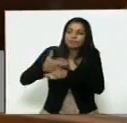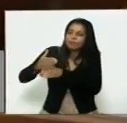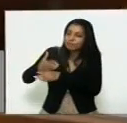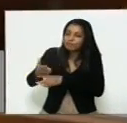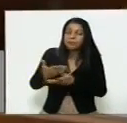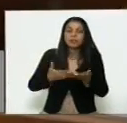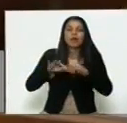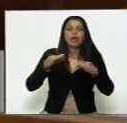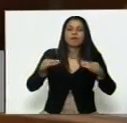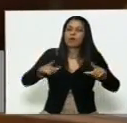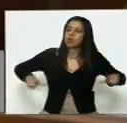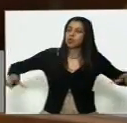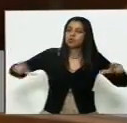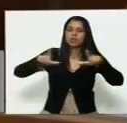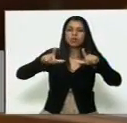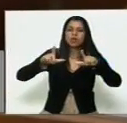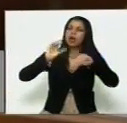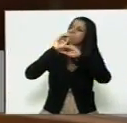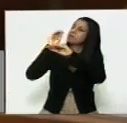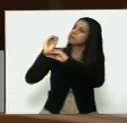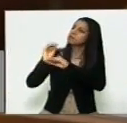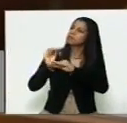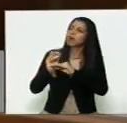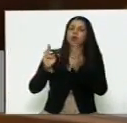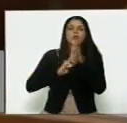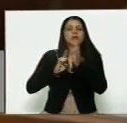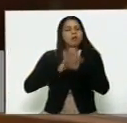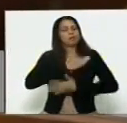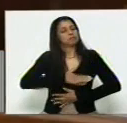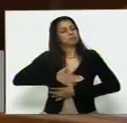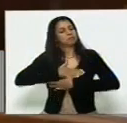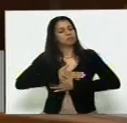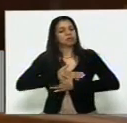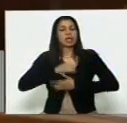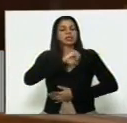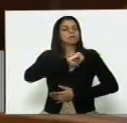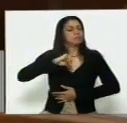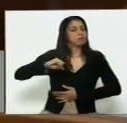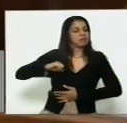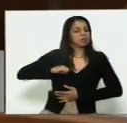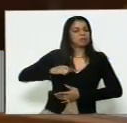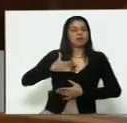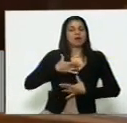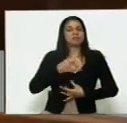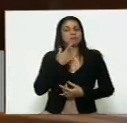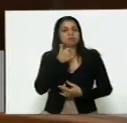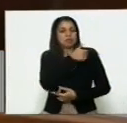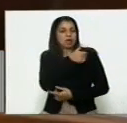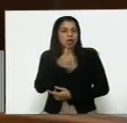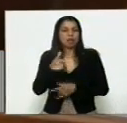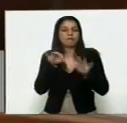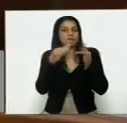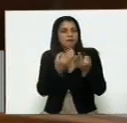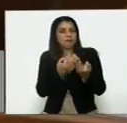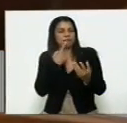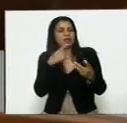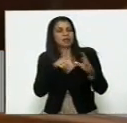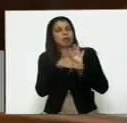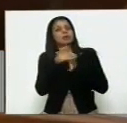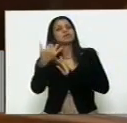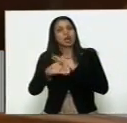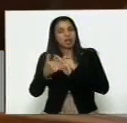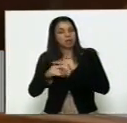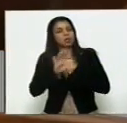espacio físico que garantice la seguridad, intimidad, respeto y todos los derechos consagrados en este